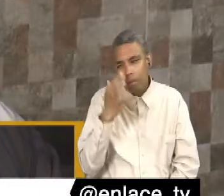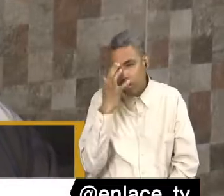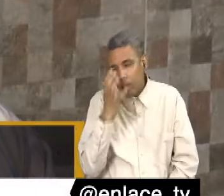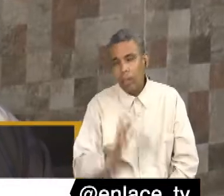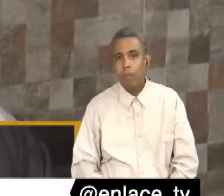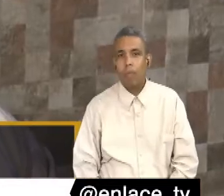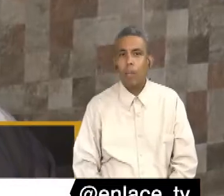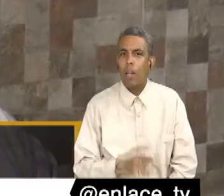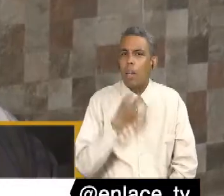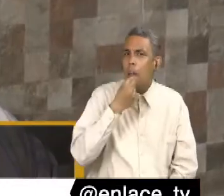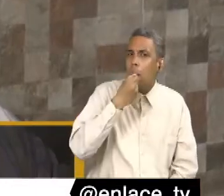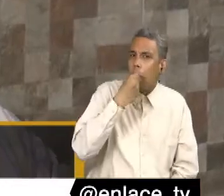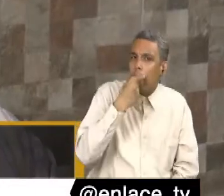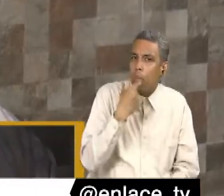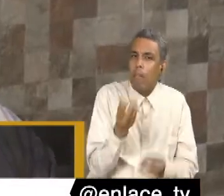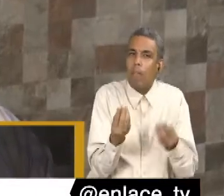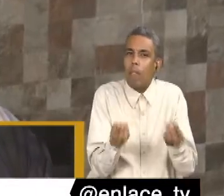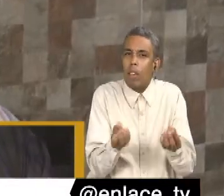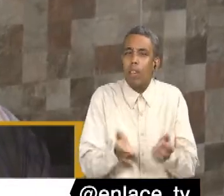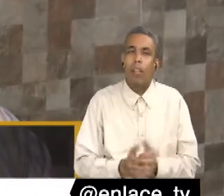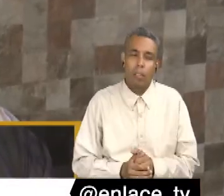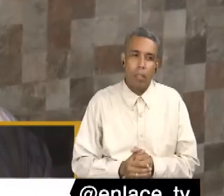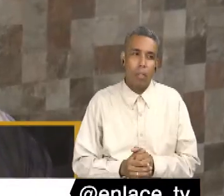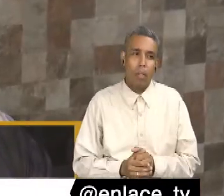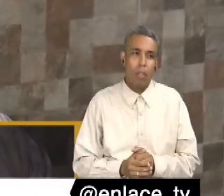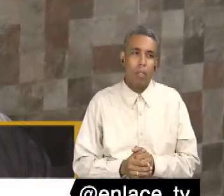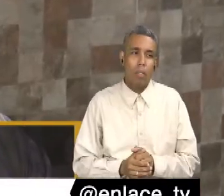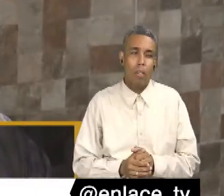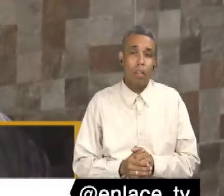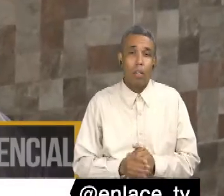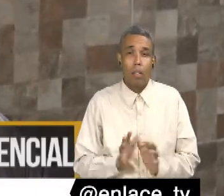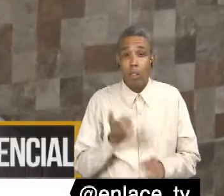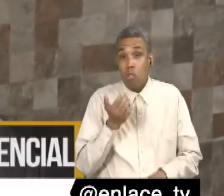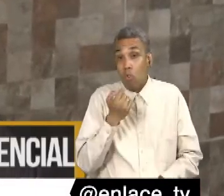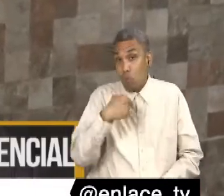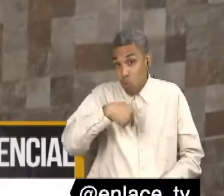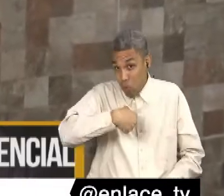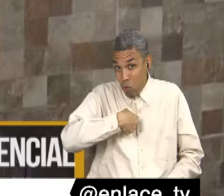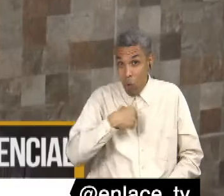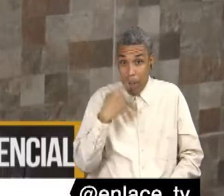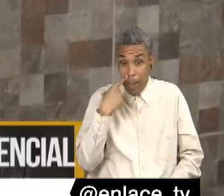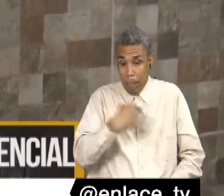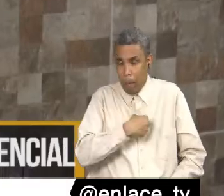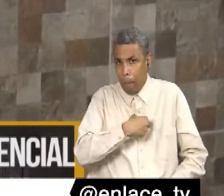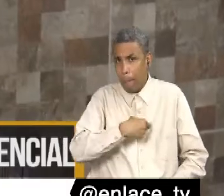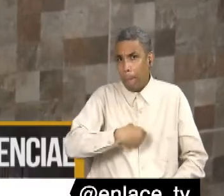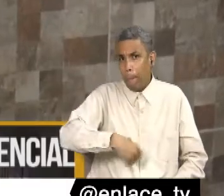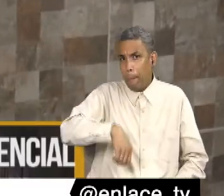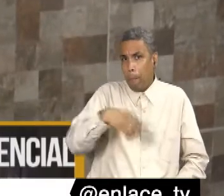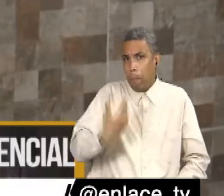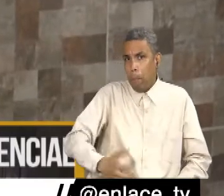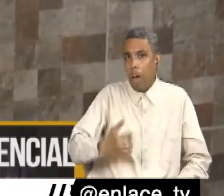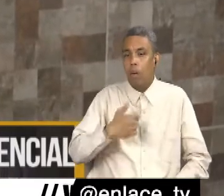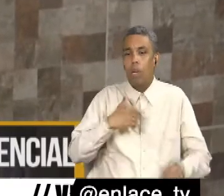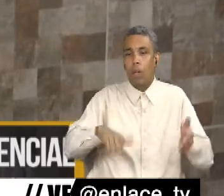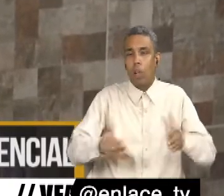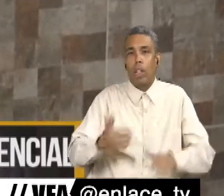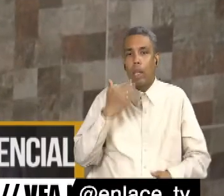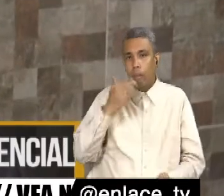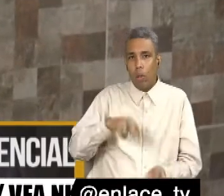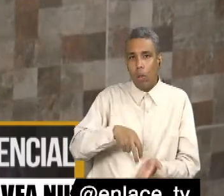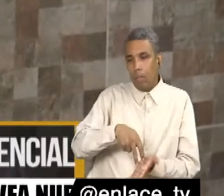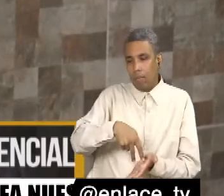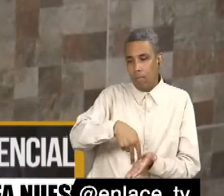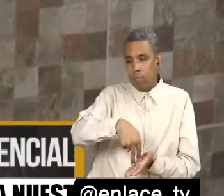la droga que tienen que tomar? Para los infartos. Si no tomo la droga esa, me voy al suelo. Y entonces